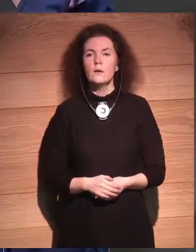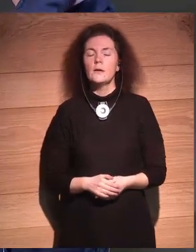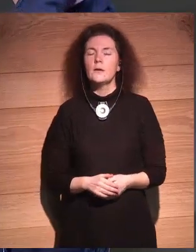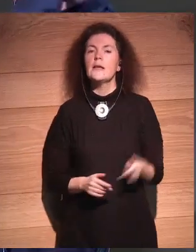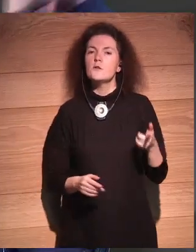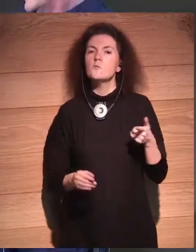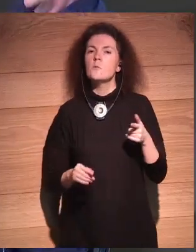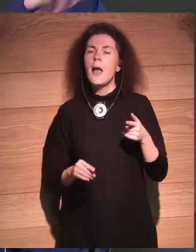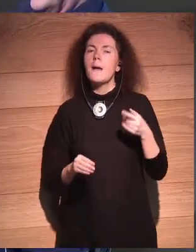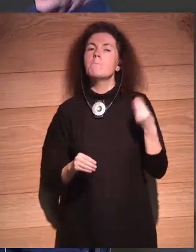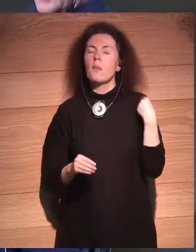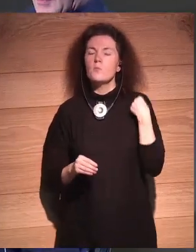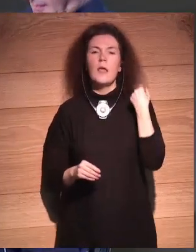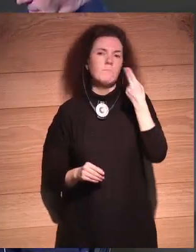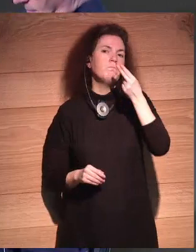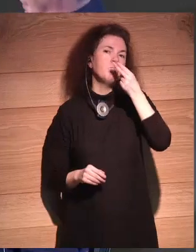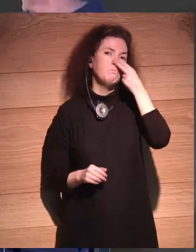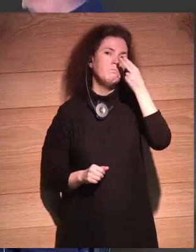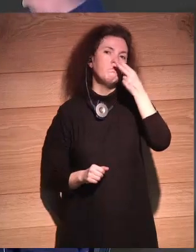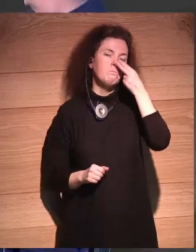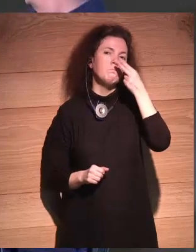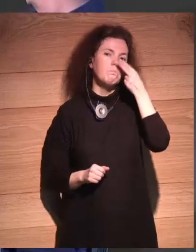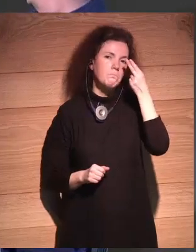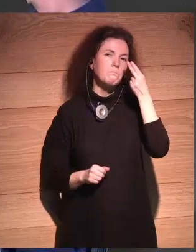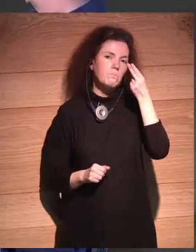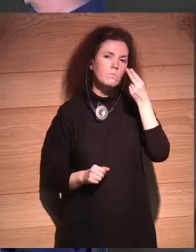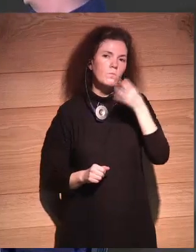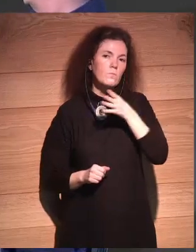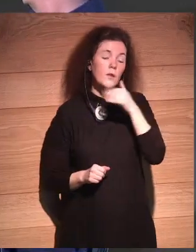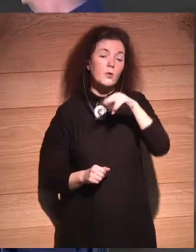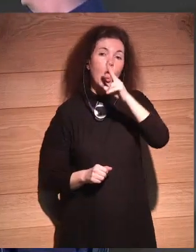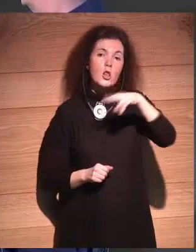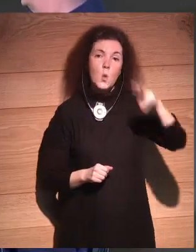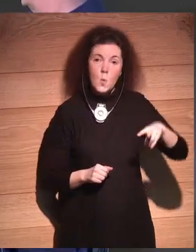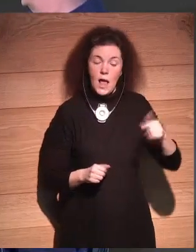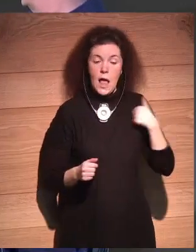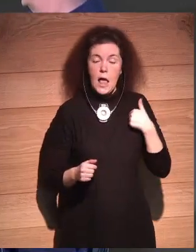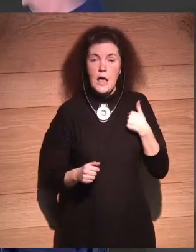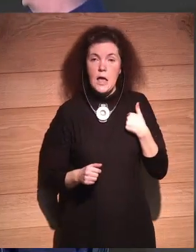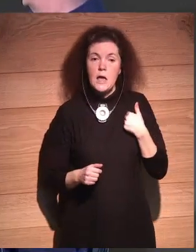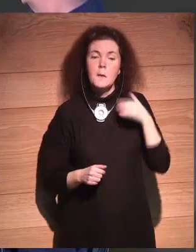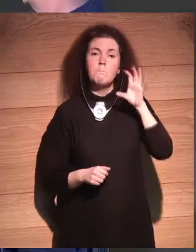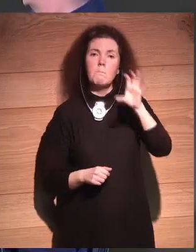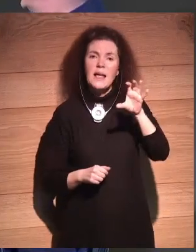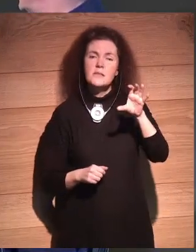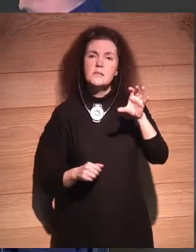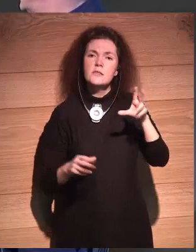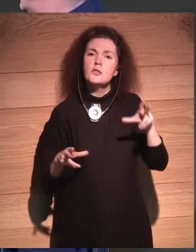Es una pregunta muy interesante. Yo vengo de Noruega, que es un país